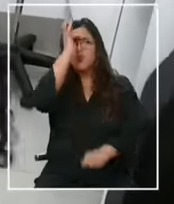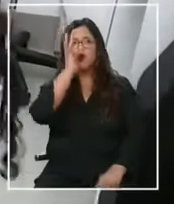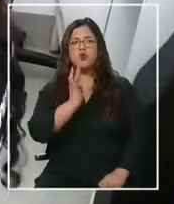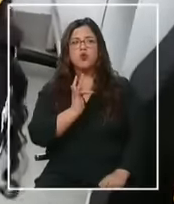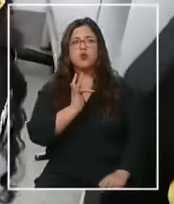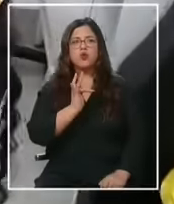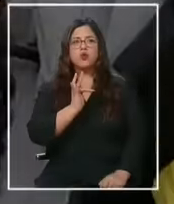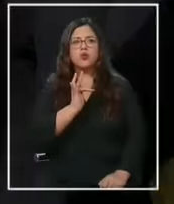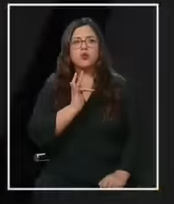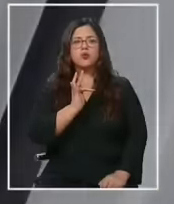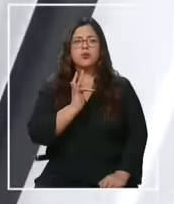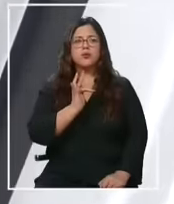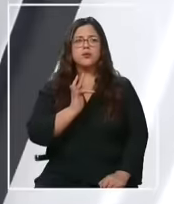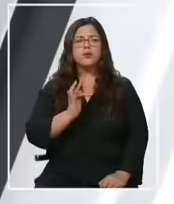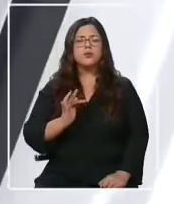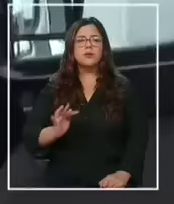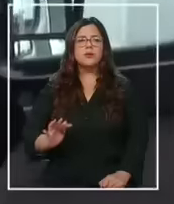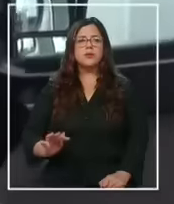funcionarios.